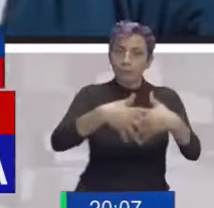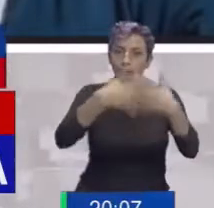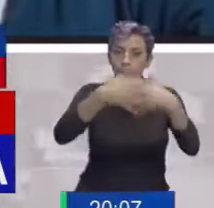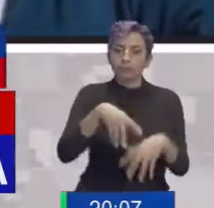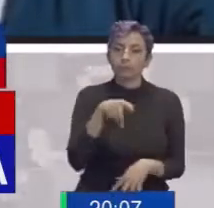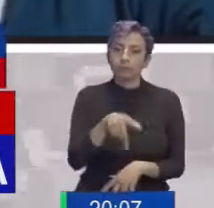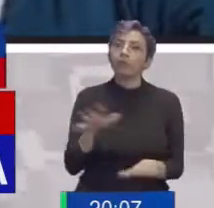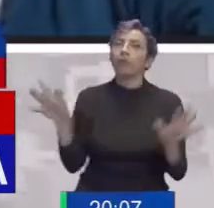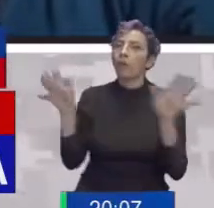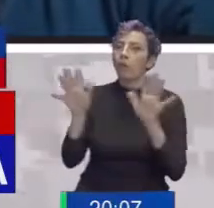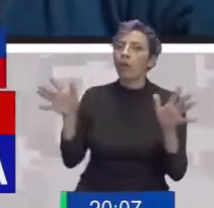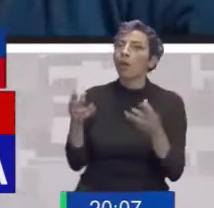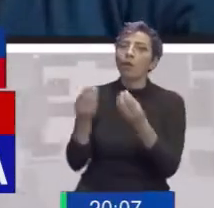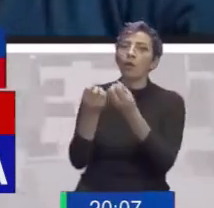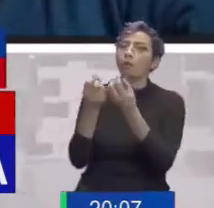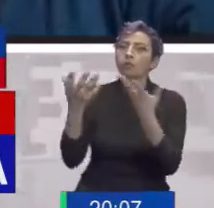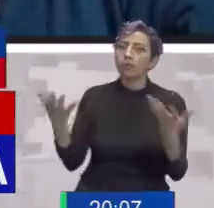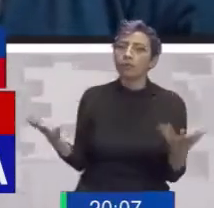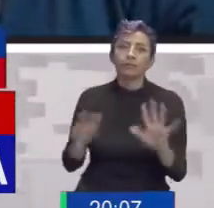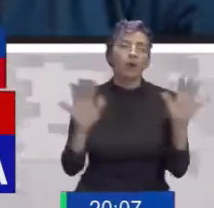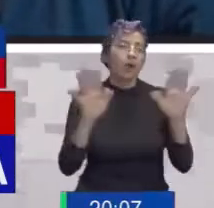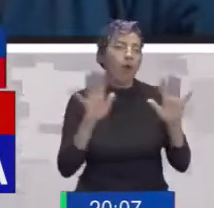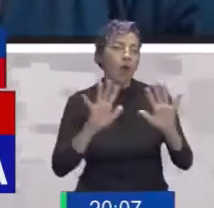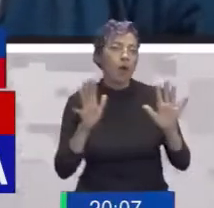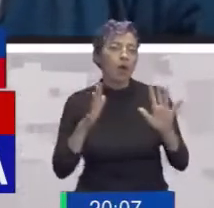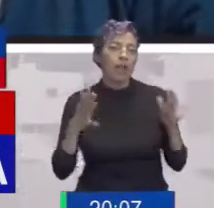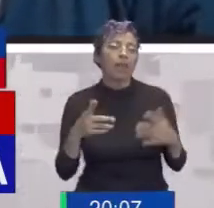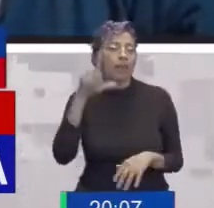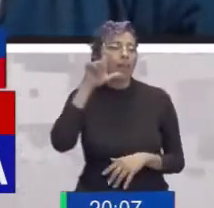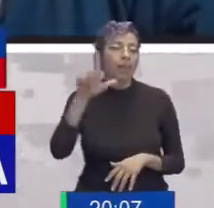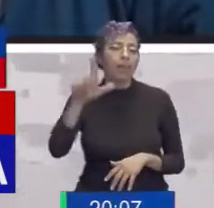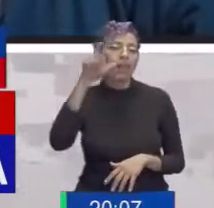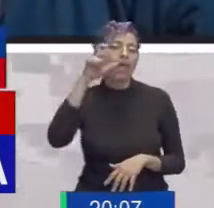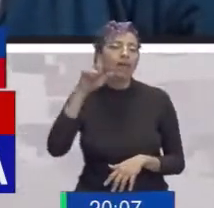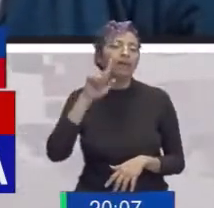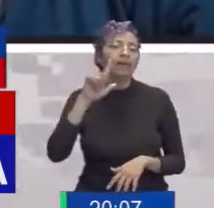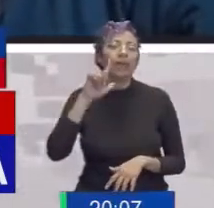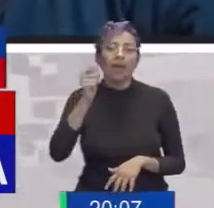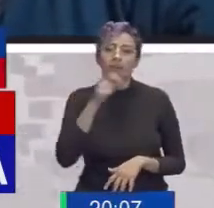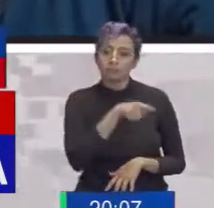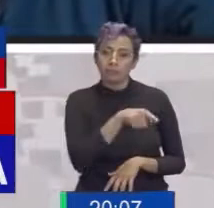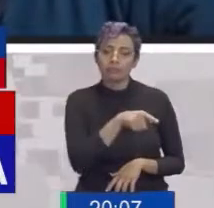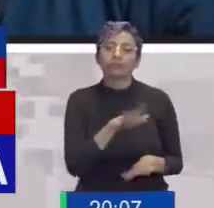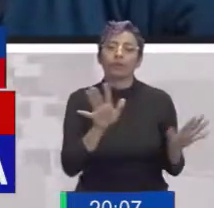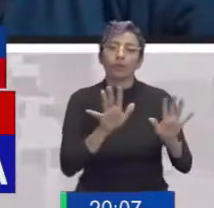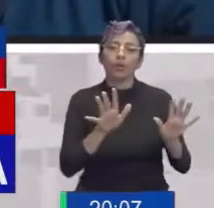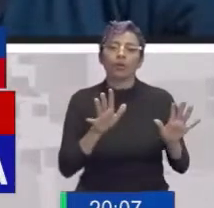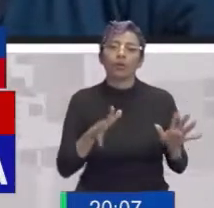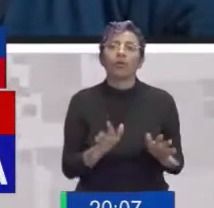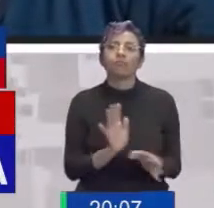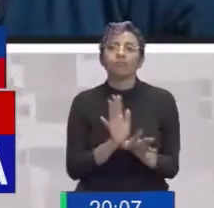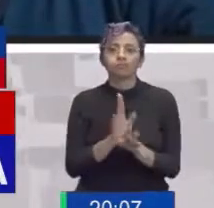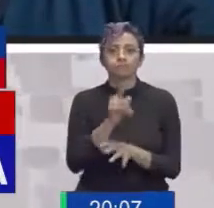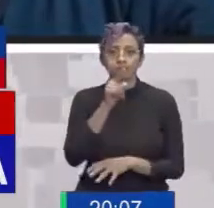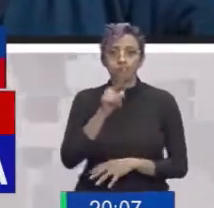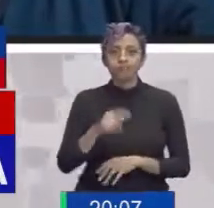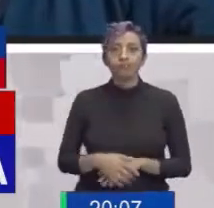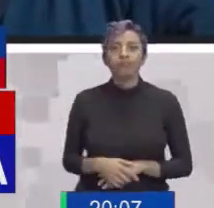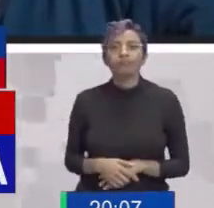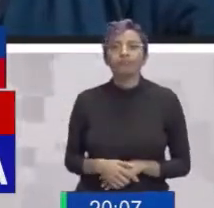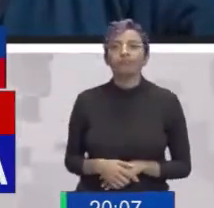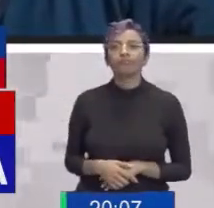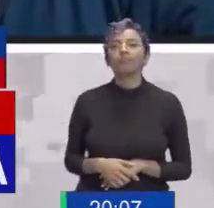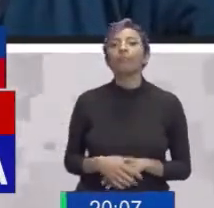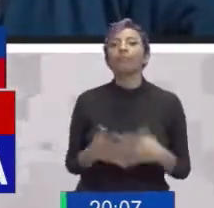noches. Hola, buenas noches, Leila. Un gusto. Muchas gracias por el espacio y mucho gusto. Un gusto tener este